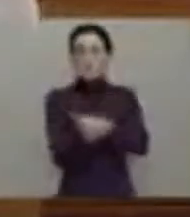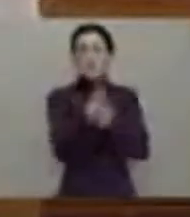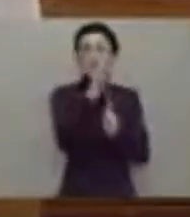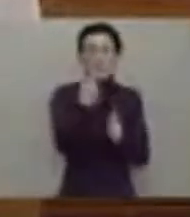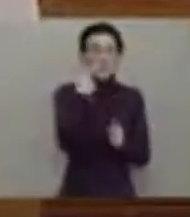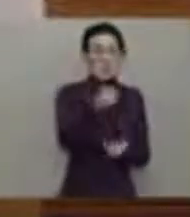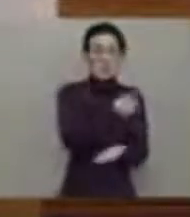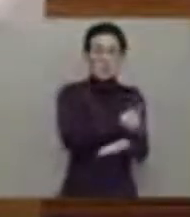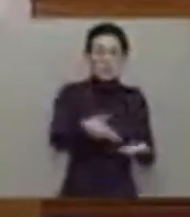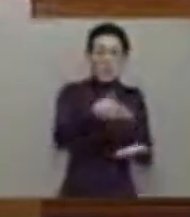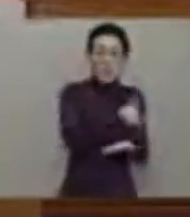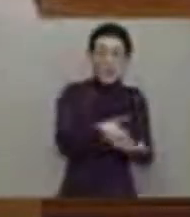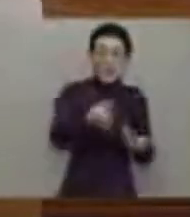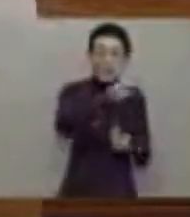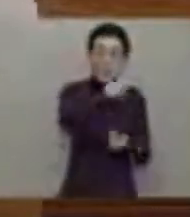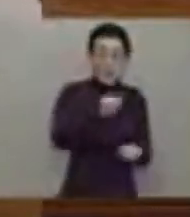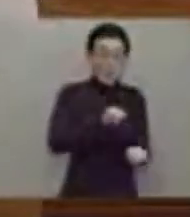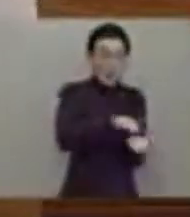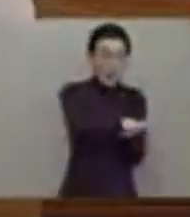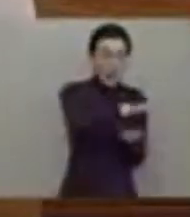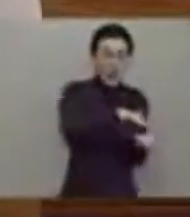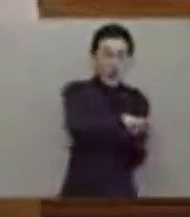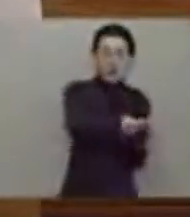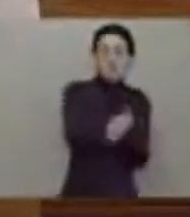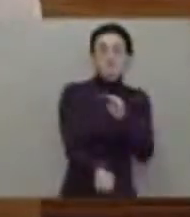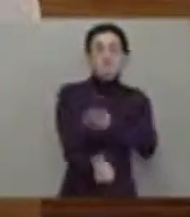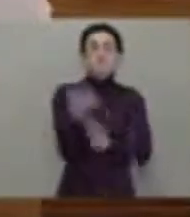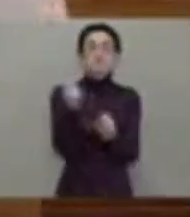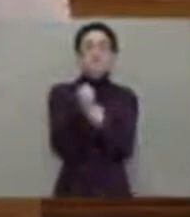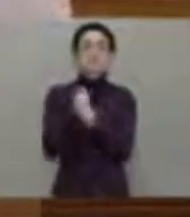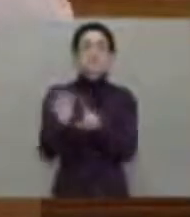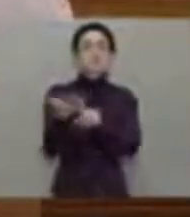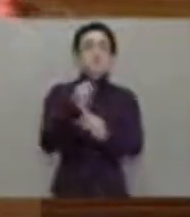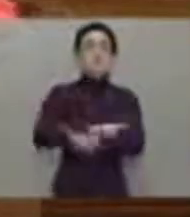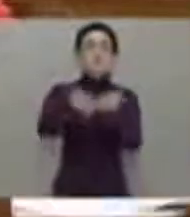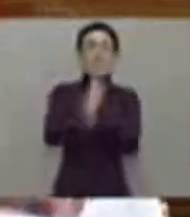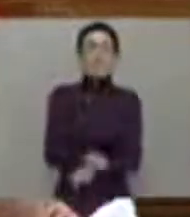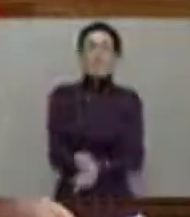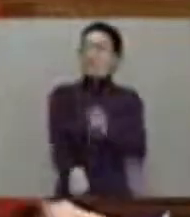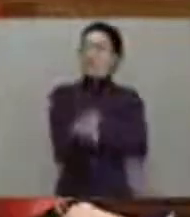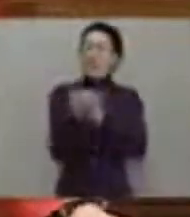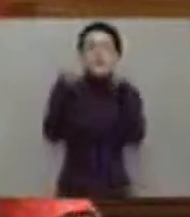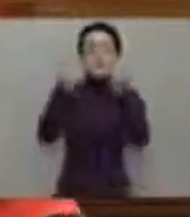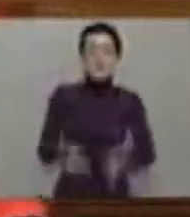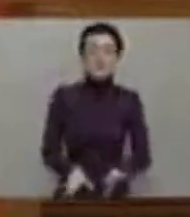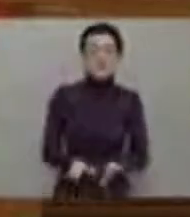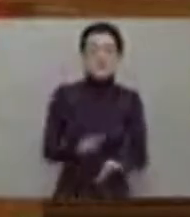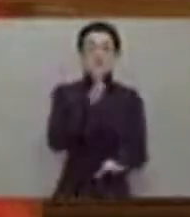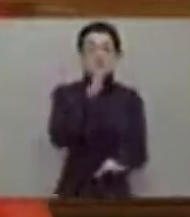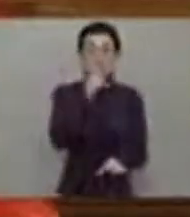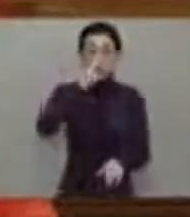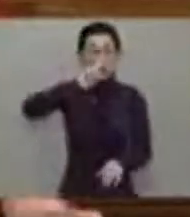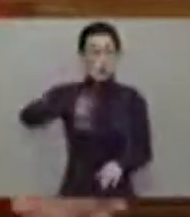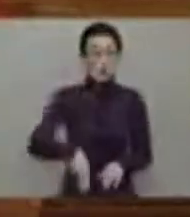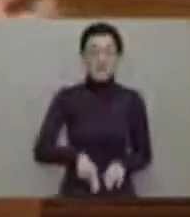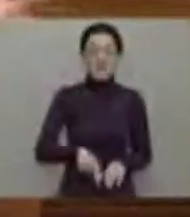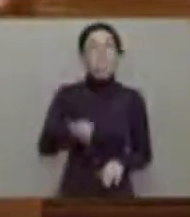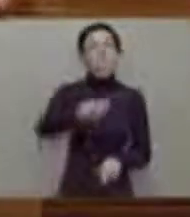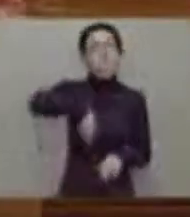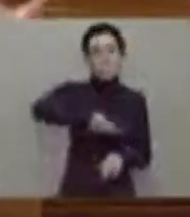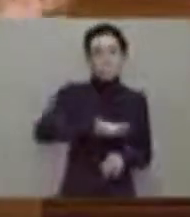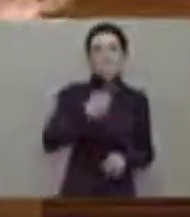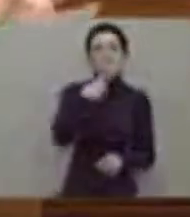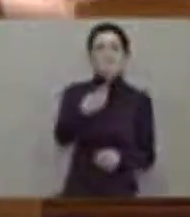muchísimos millones de euros y que no sirven para crear empleo, señor Fernández, y que no sirven. Y, por tanto, en ese sentido, nosotros